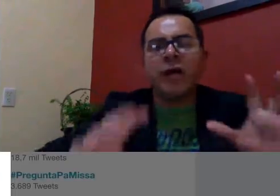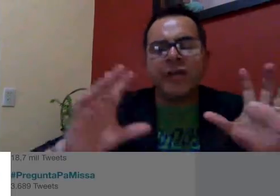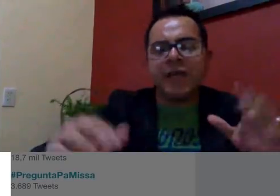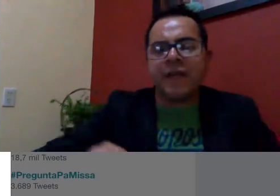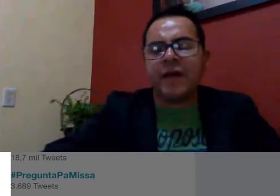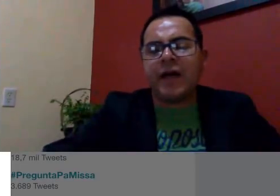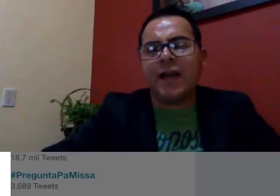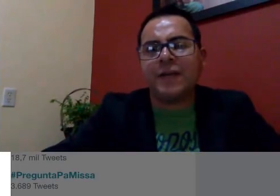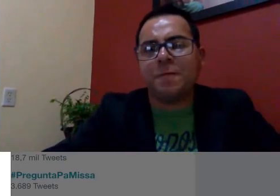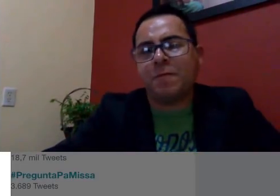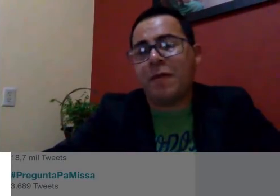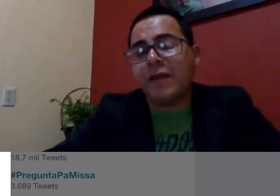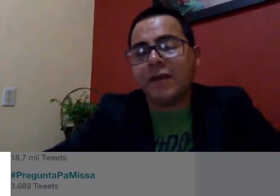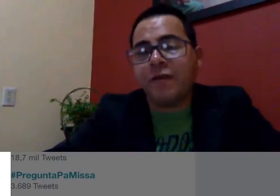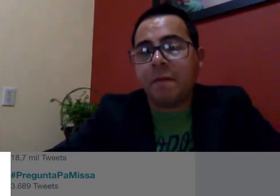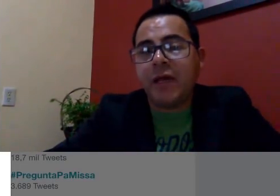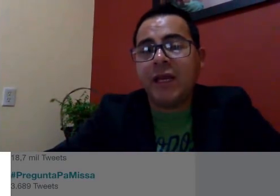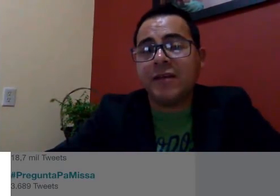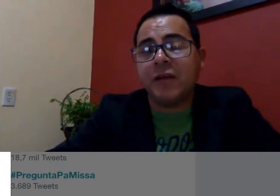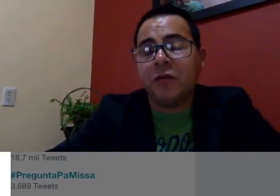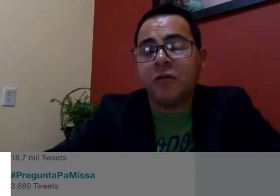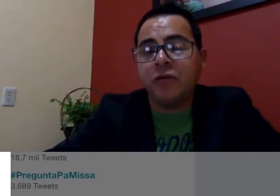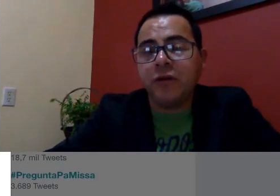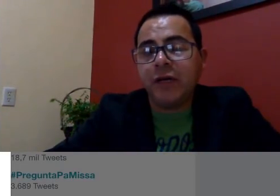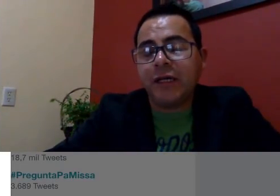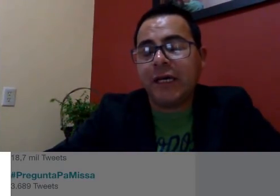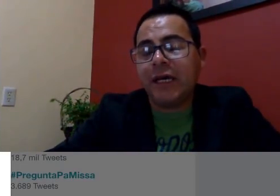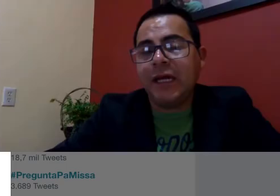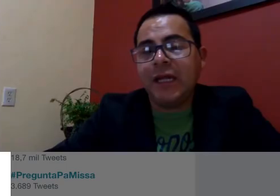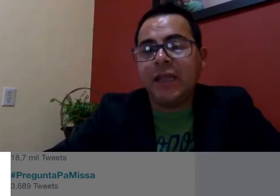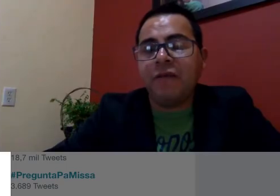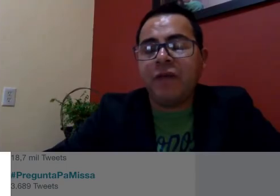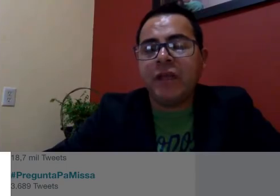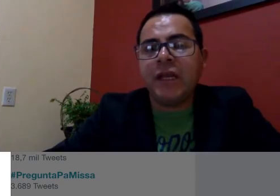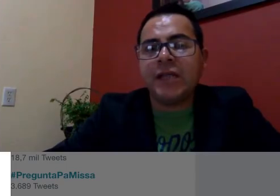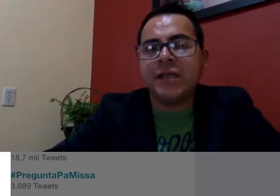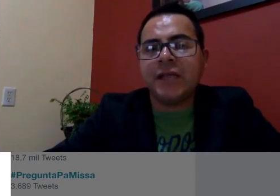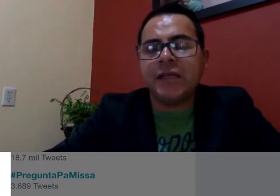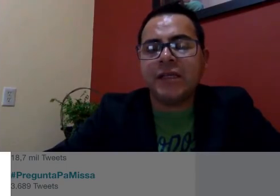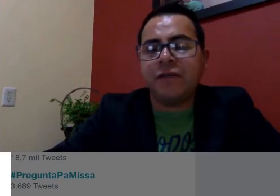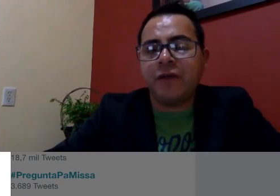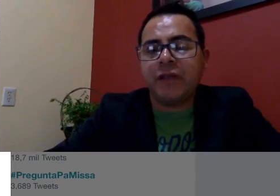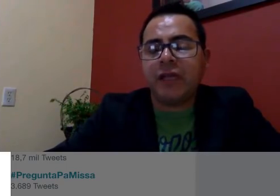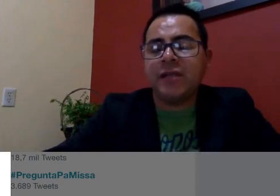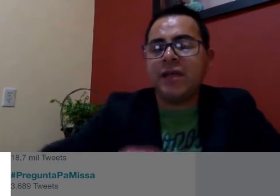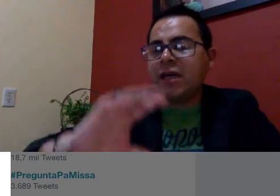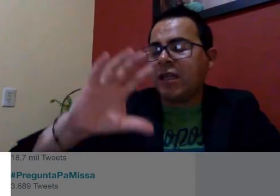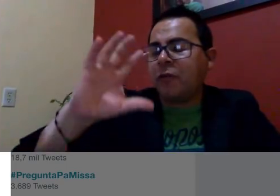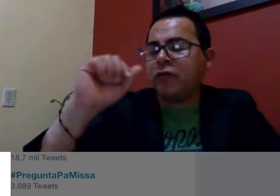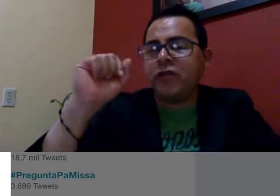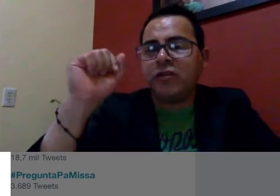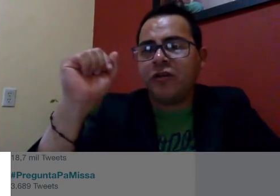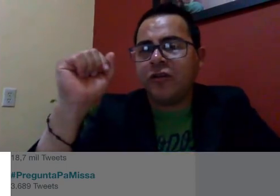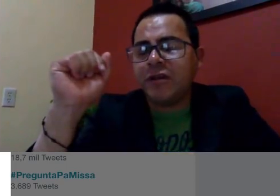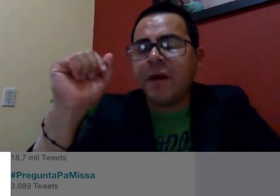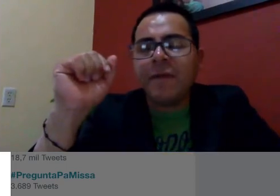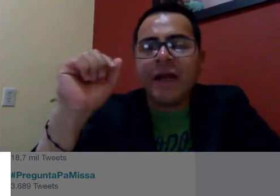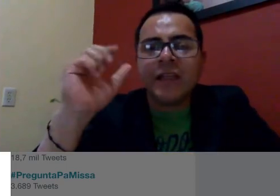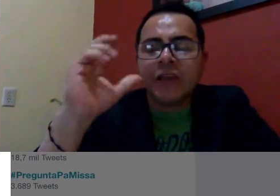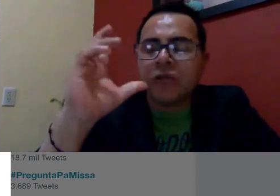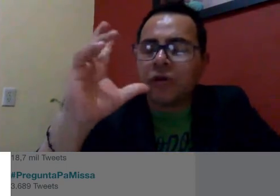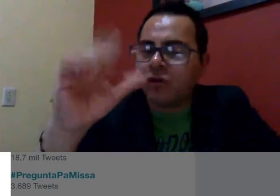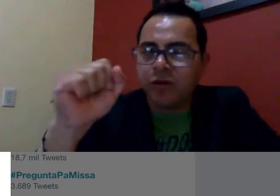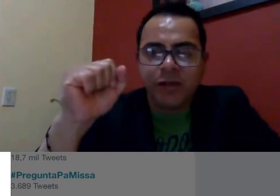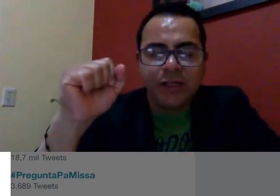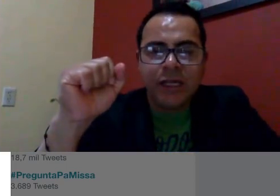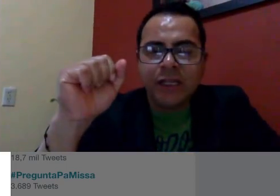Vemos cómo le echan a andar a las madres de familia según que defienden las estancias infantiles. Y esta oposición se va a